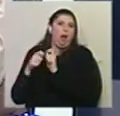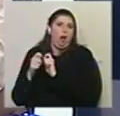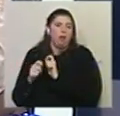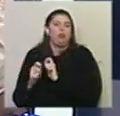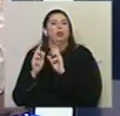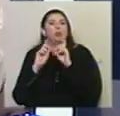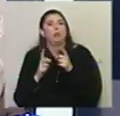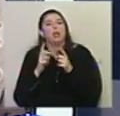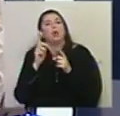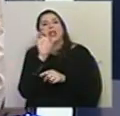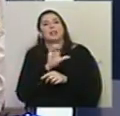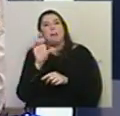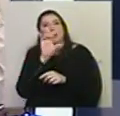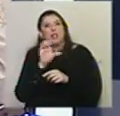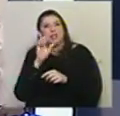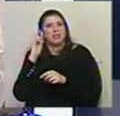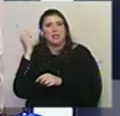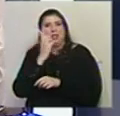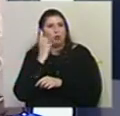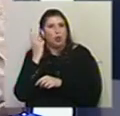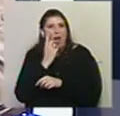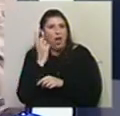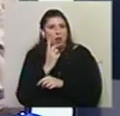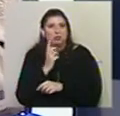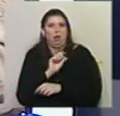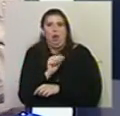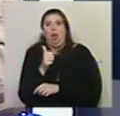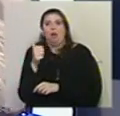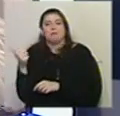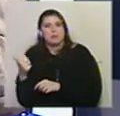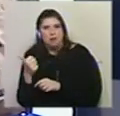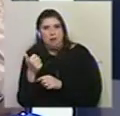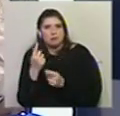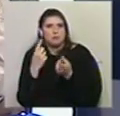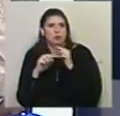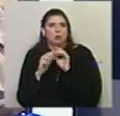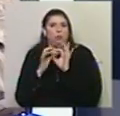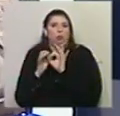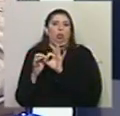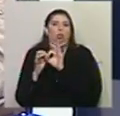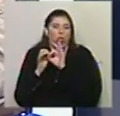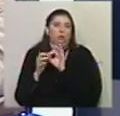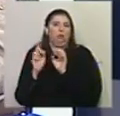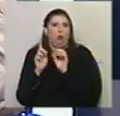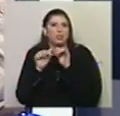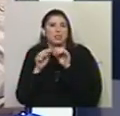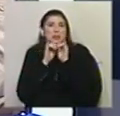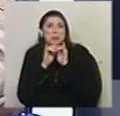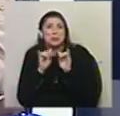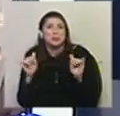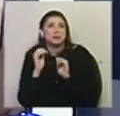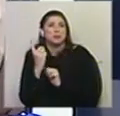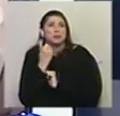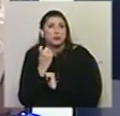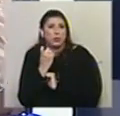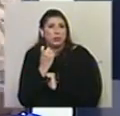y sus descomunales ganancias, no ser presos de ese marketing que es muy fuerte. Y